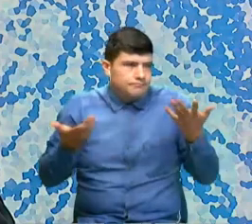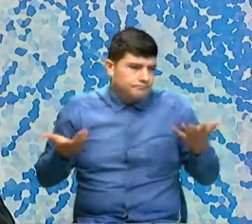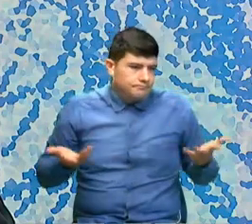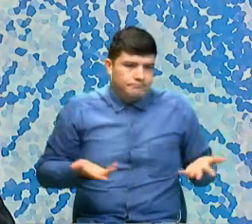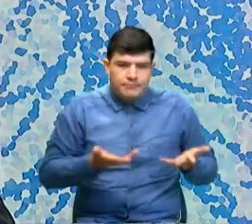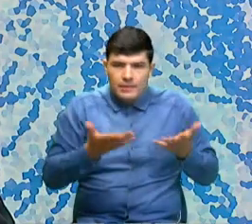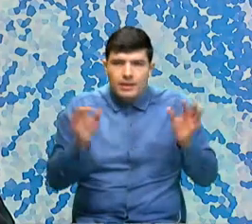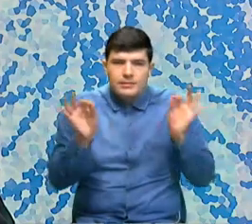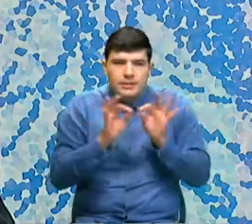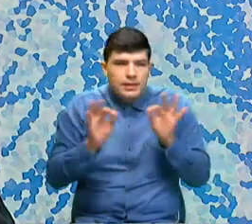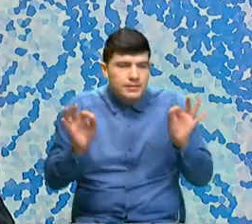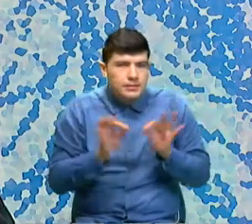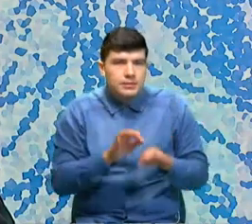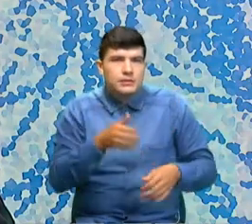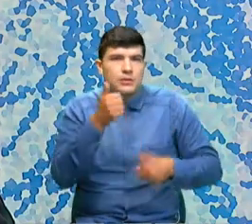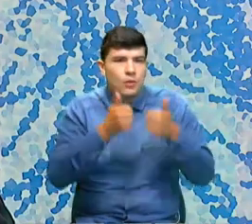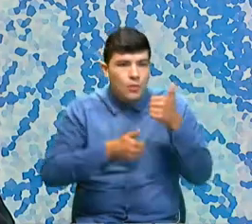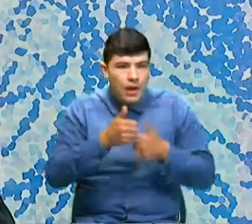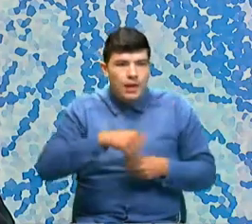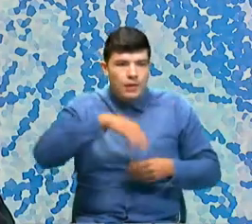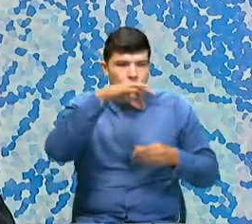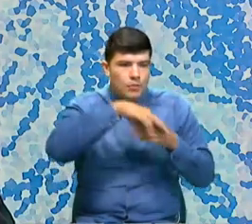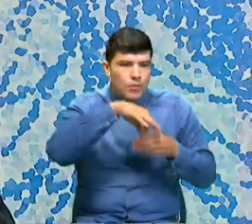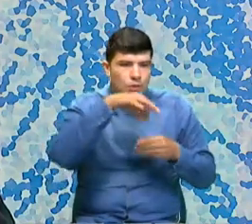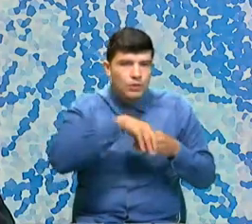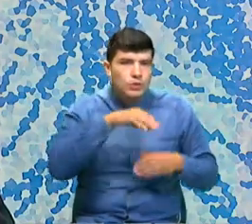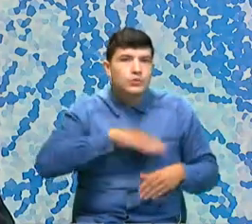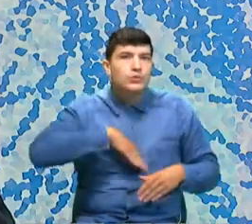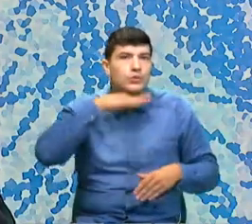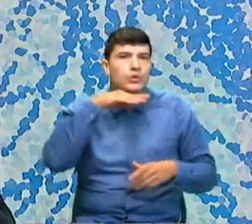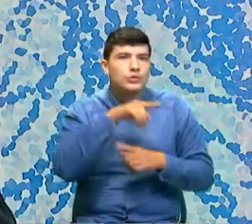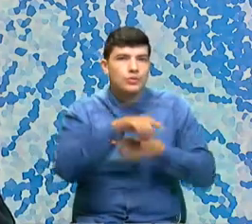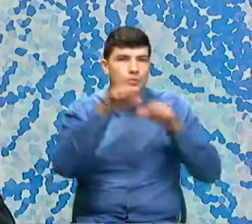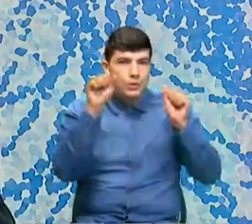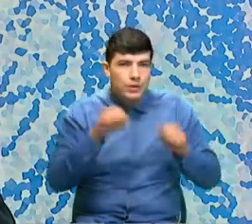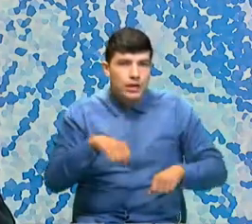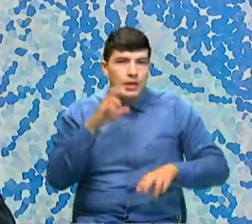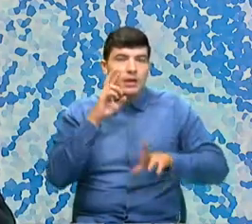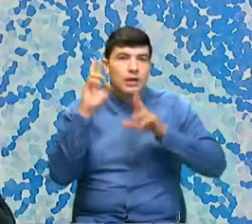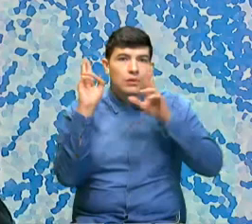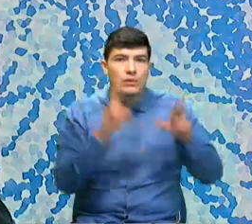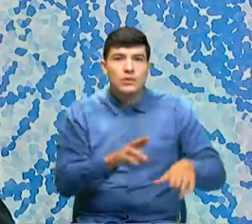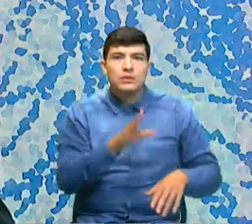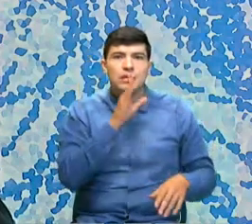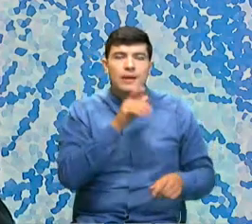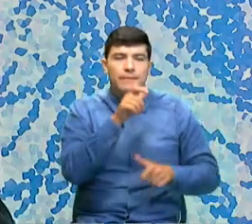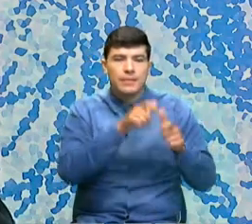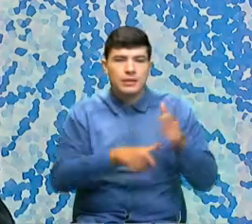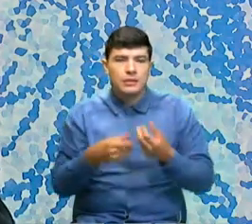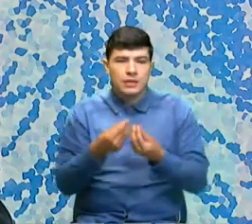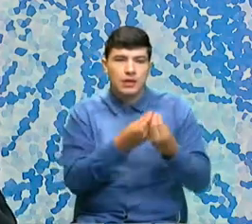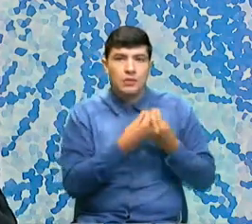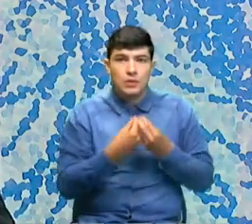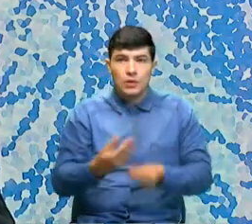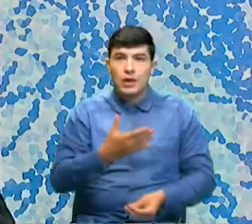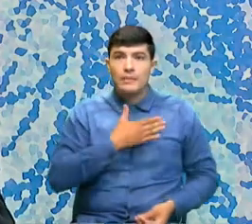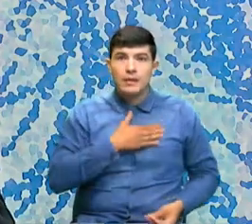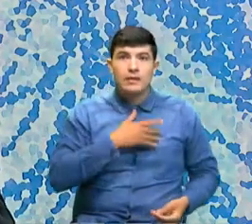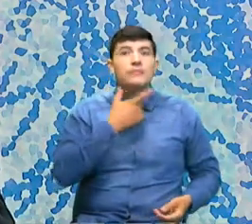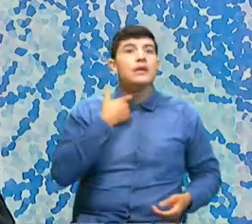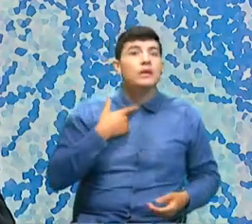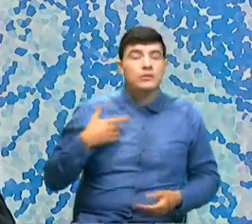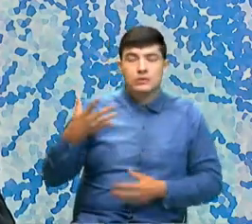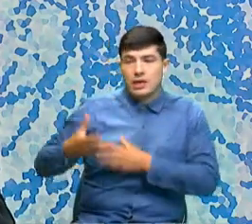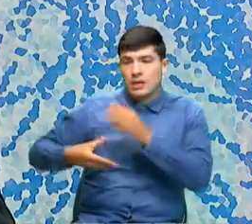es simplemente los votos suficientes para poder nombrar los miembros del consejo que a mí me gustan y los